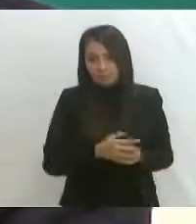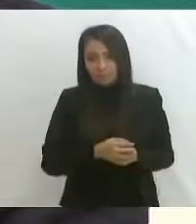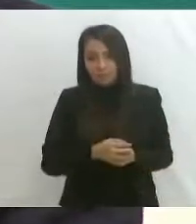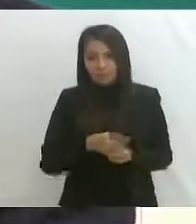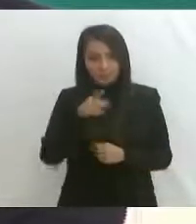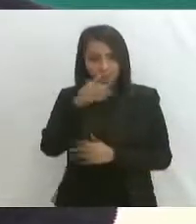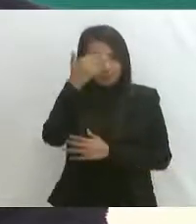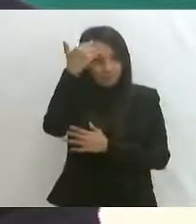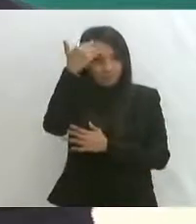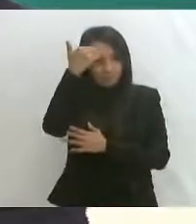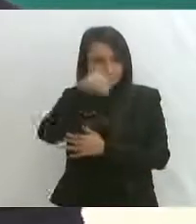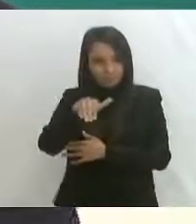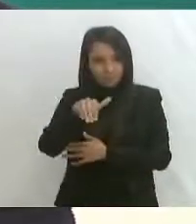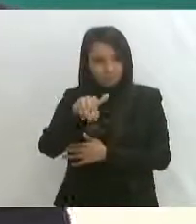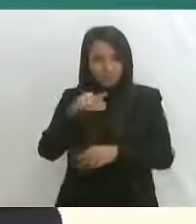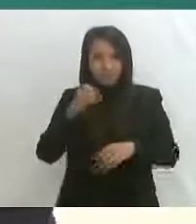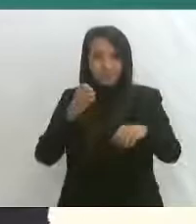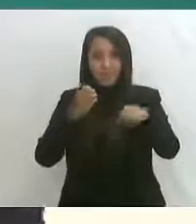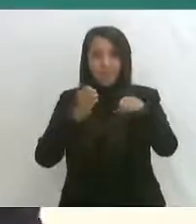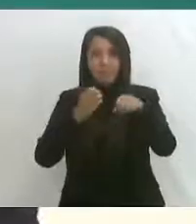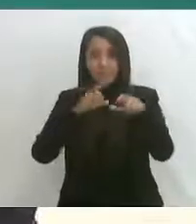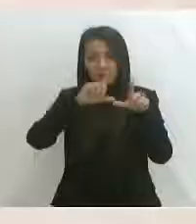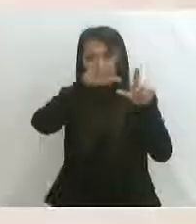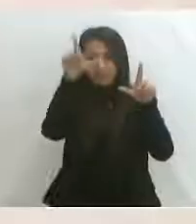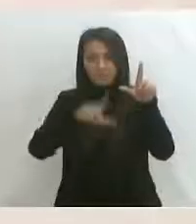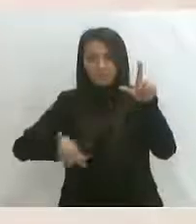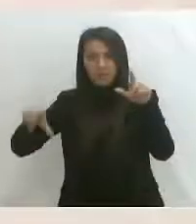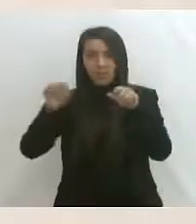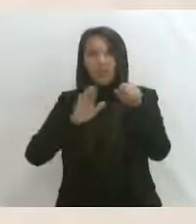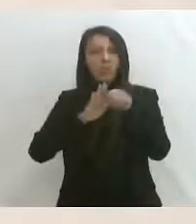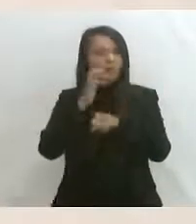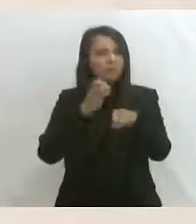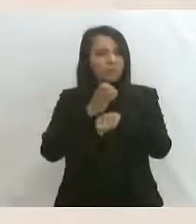más homicidios en el país?